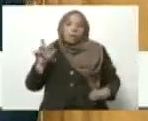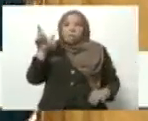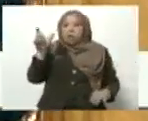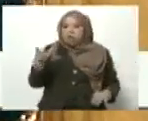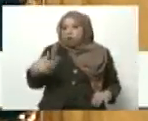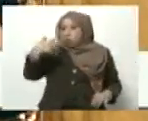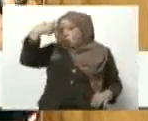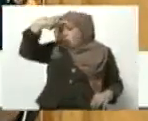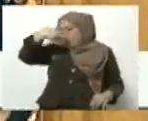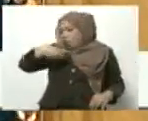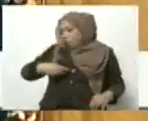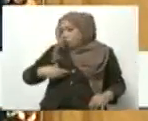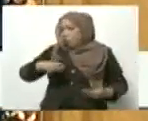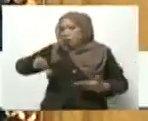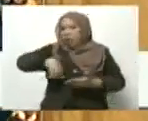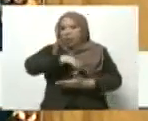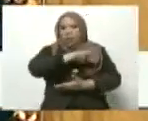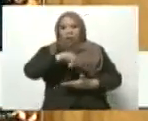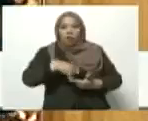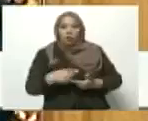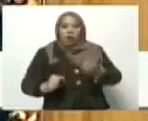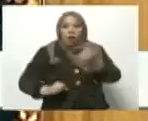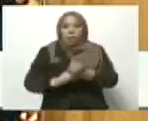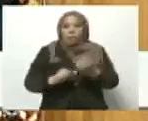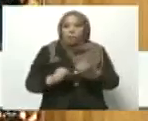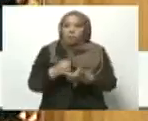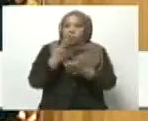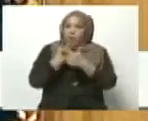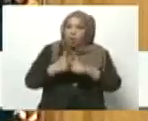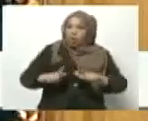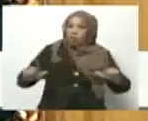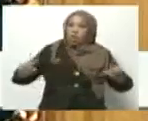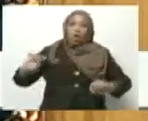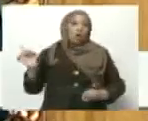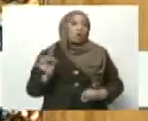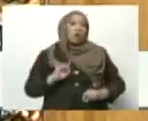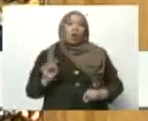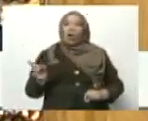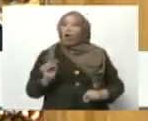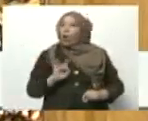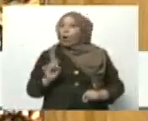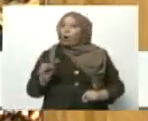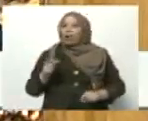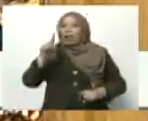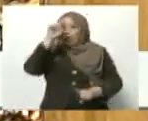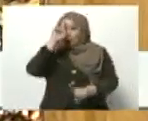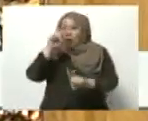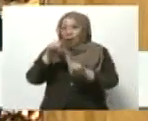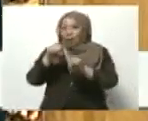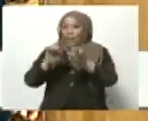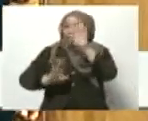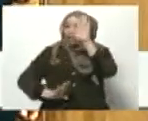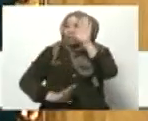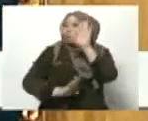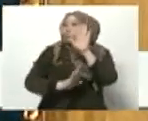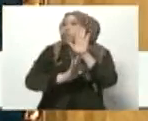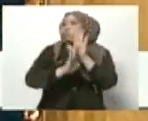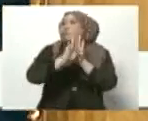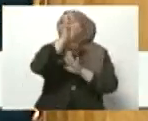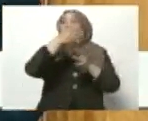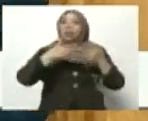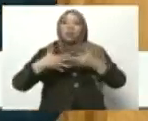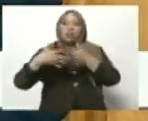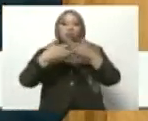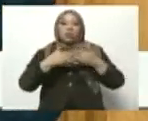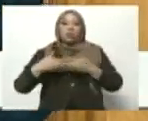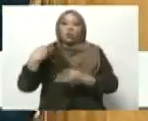o nacionales, que si a favor de la libertad, de la democracia, no, para avanzar nuestros intereses nacionales, para eso es que son las sanciones. Y